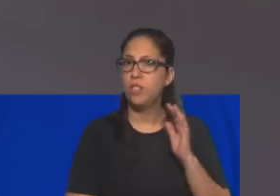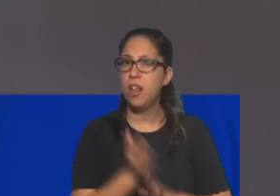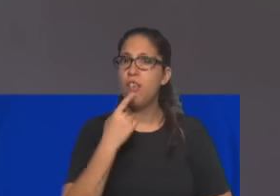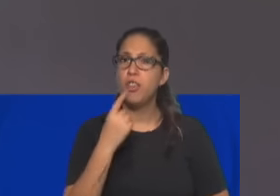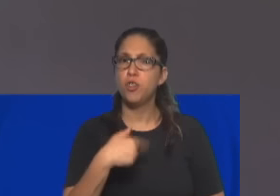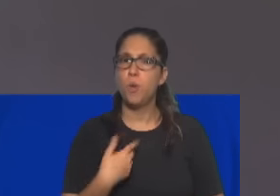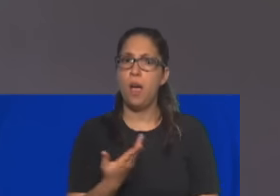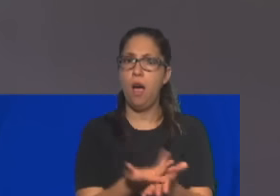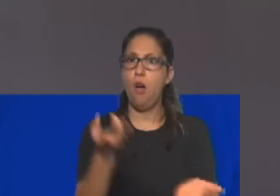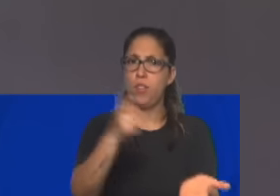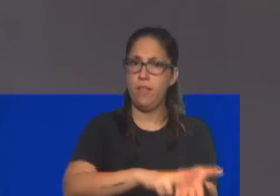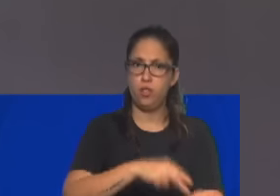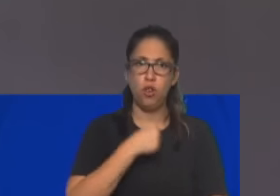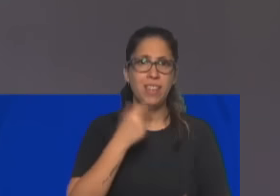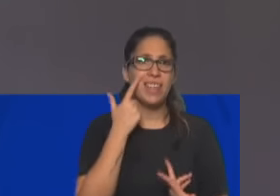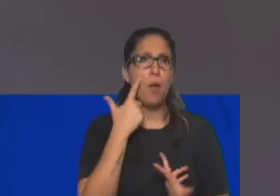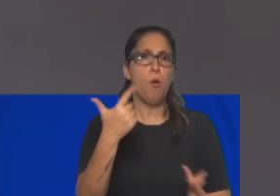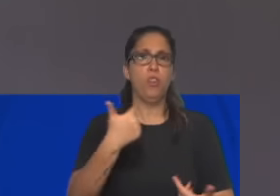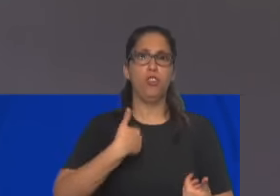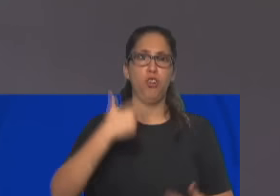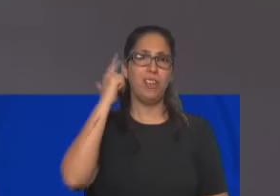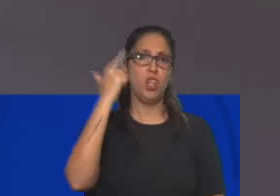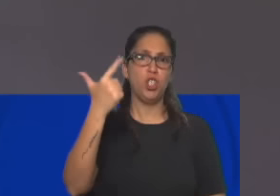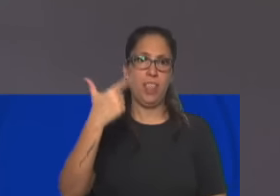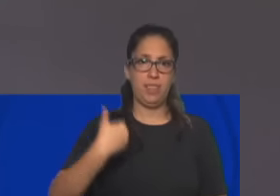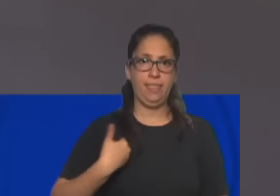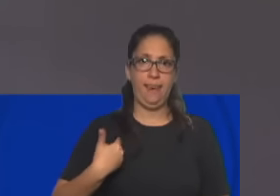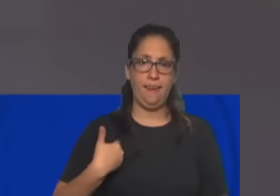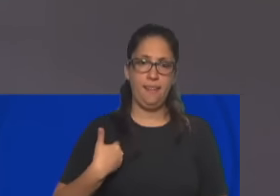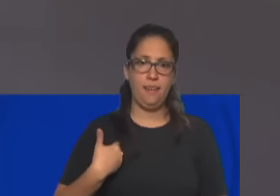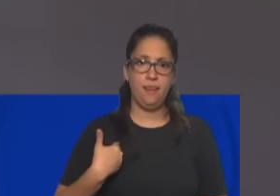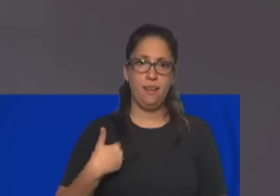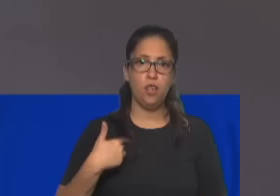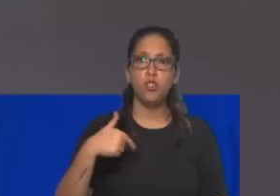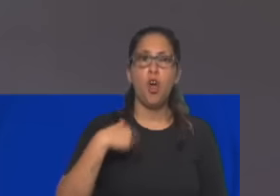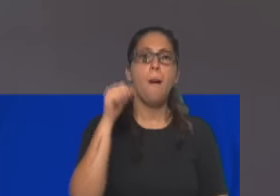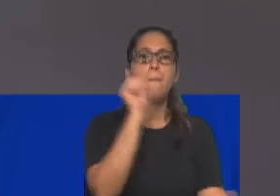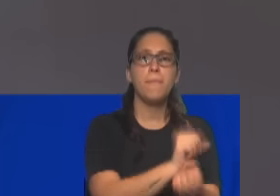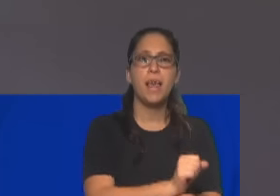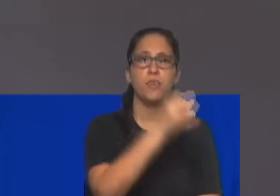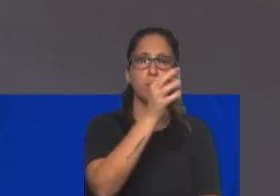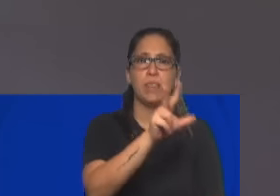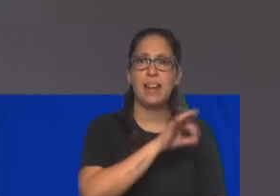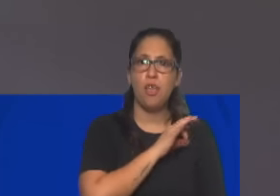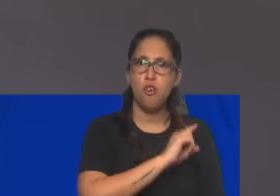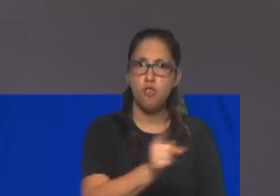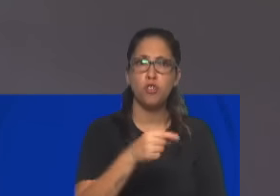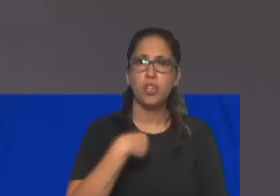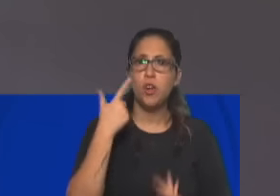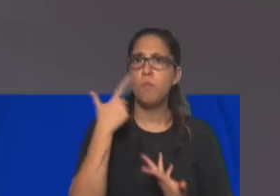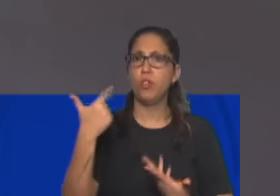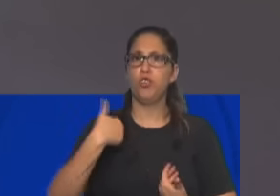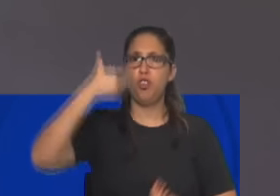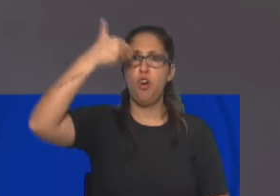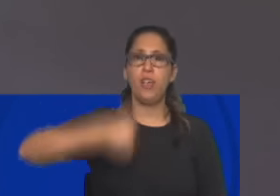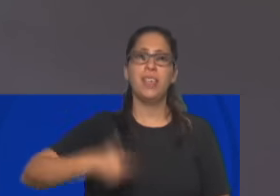pelar porque dijo yo quiero demostrar que soy inocente o sea por más que no voy a ir a prisión estos 3 años Yo quiero demostrar mi inocencia